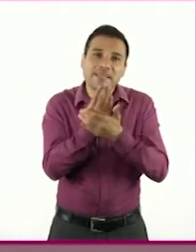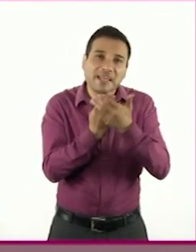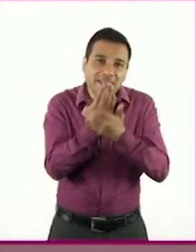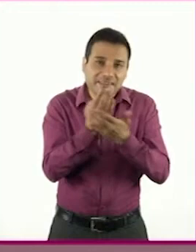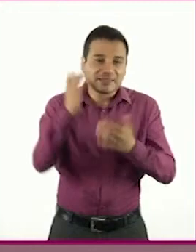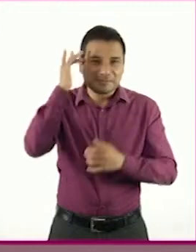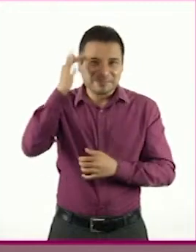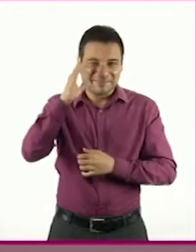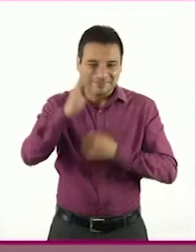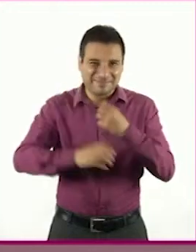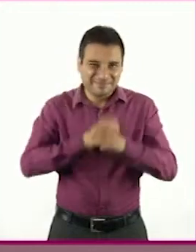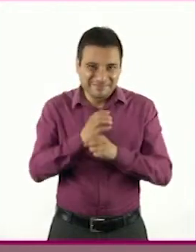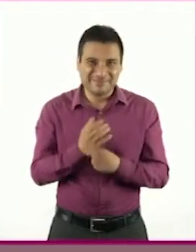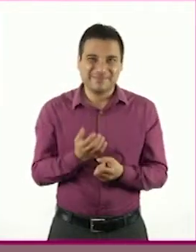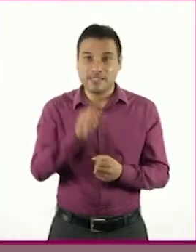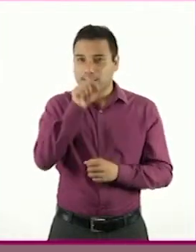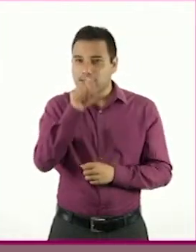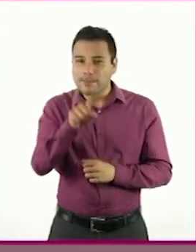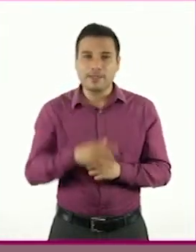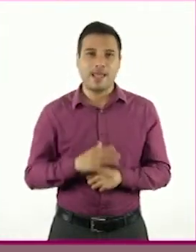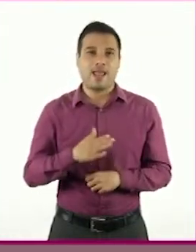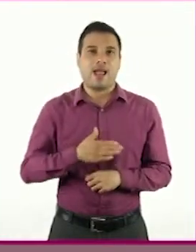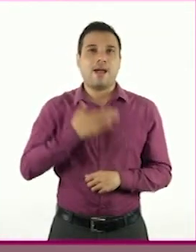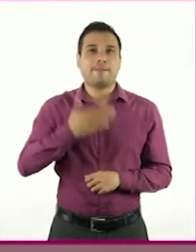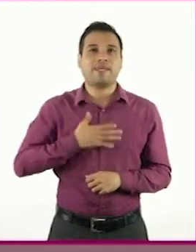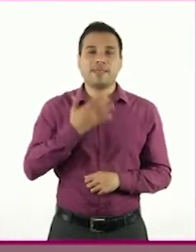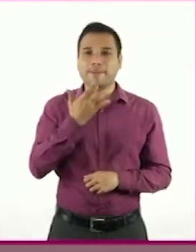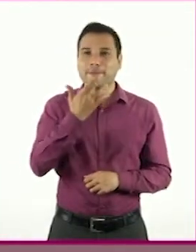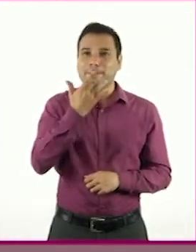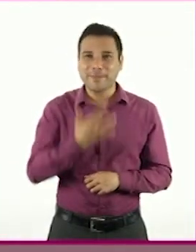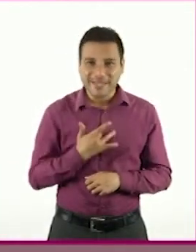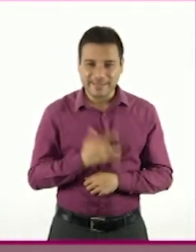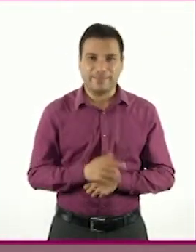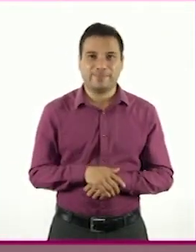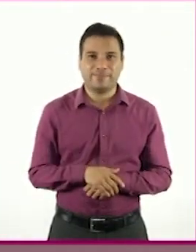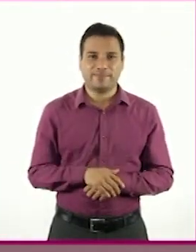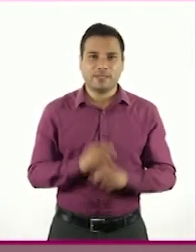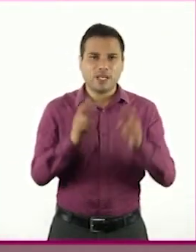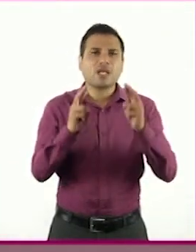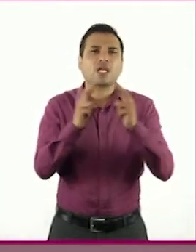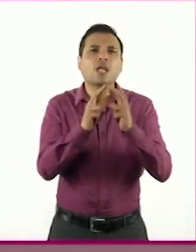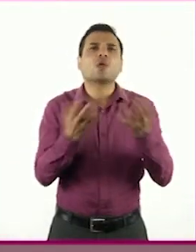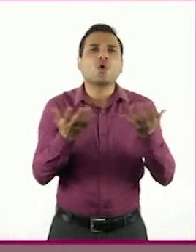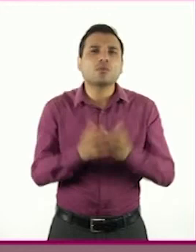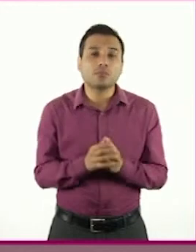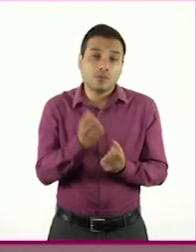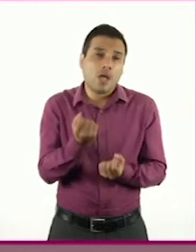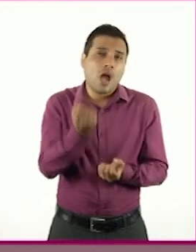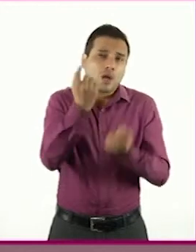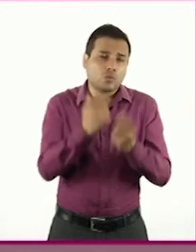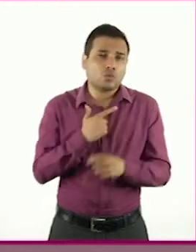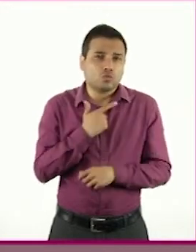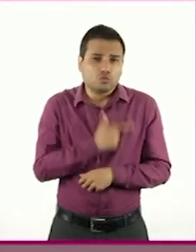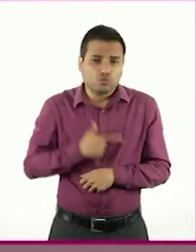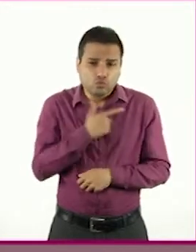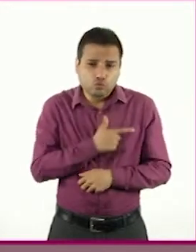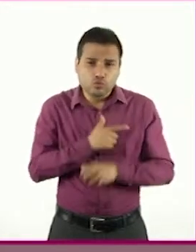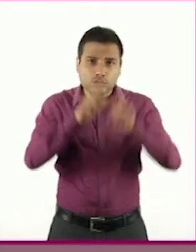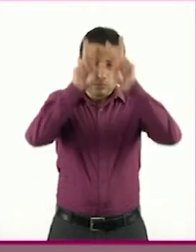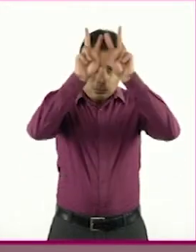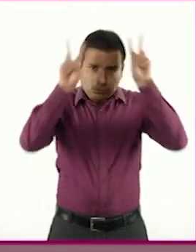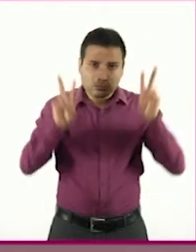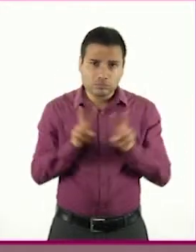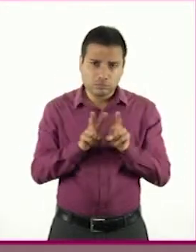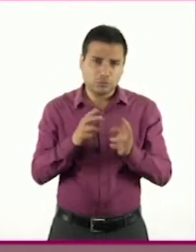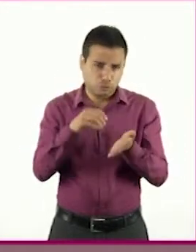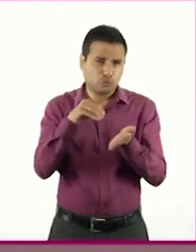que Happy Birthday. En cuanto a la religión, algunos migrantes conservan sus propios símbolos, como la veneración a la Virgen